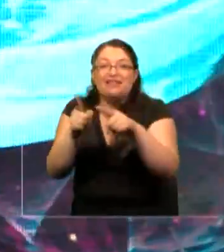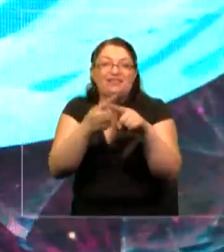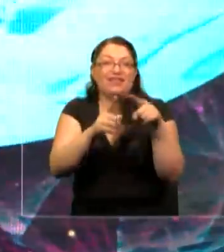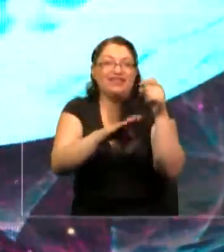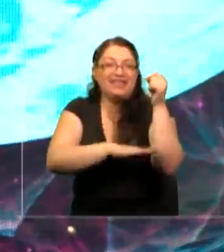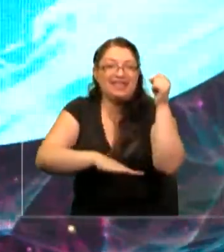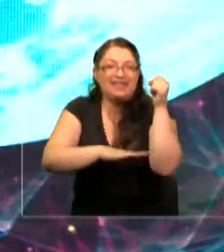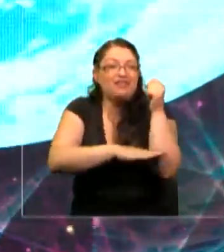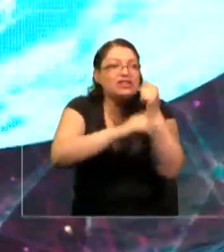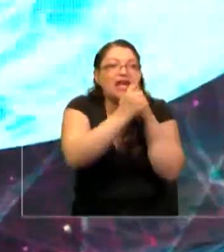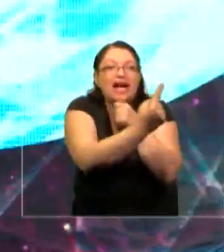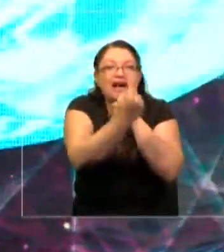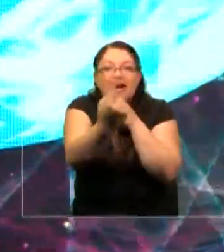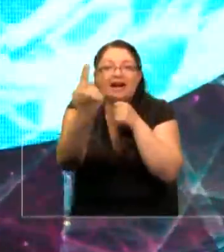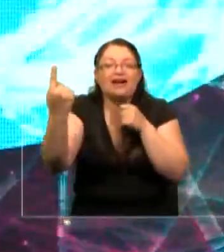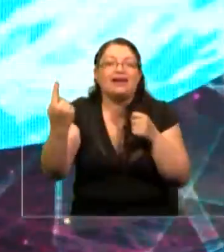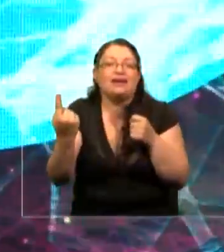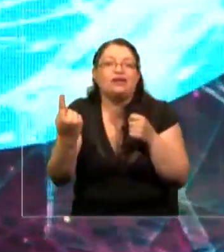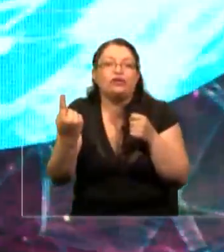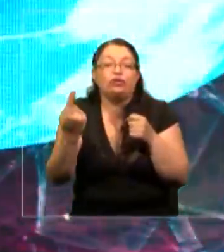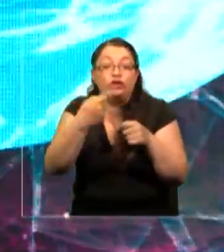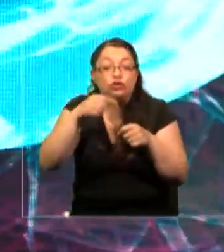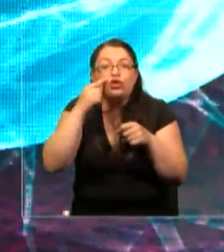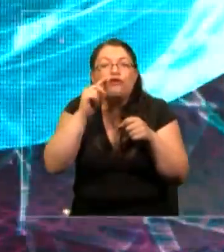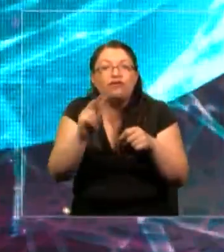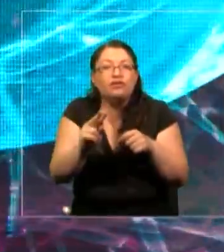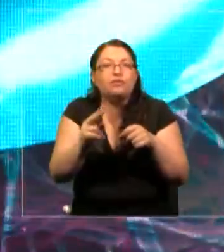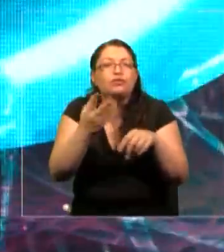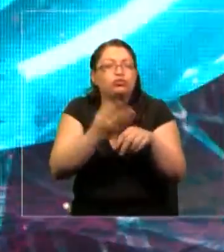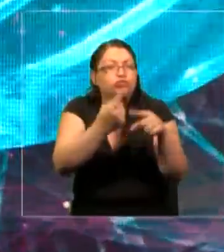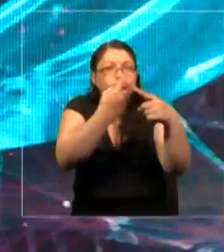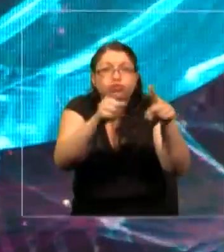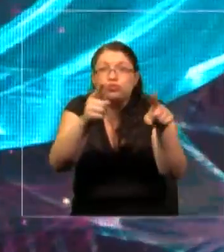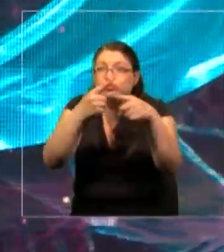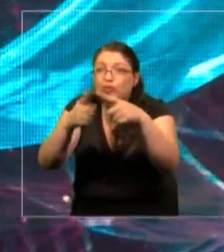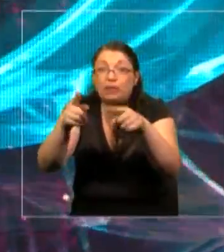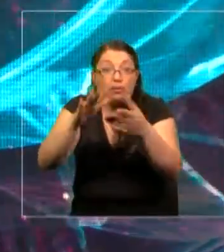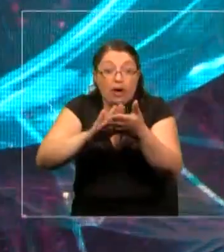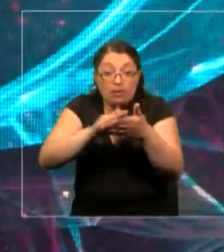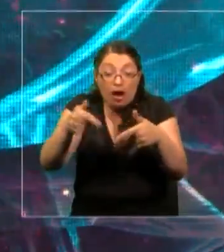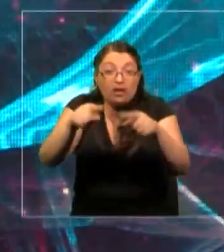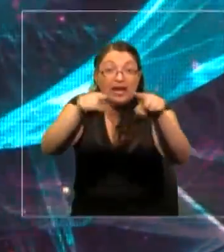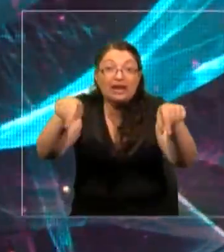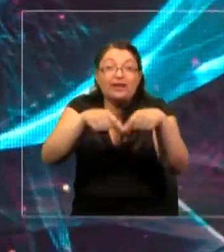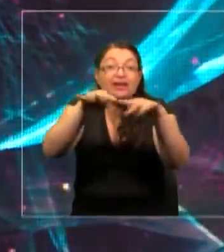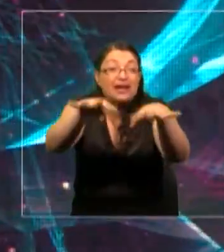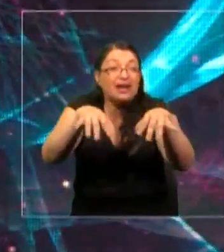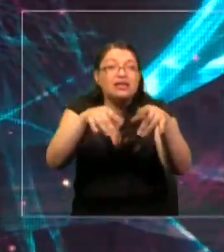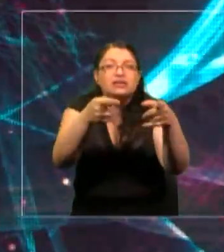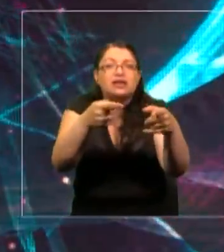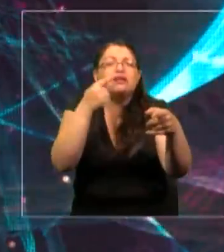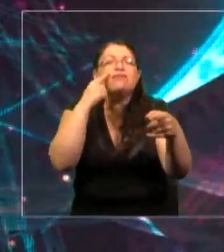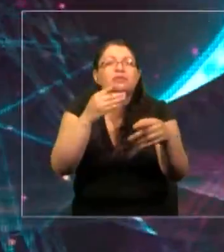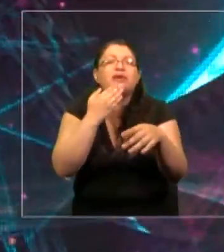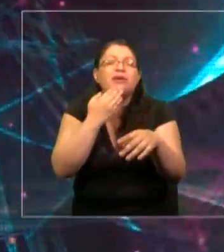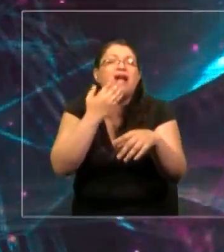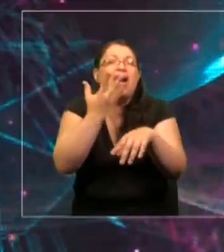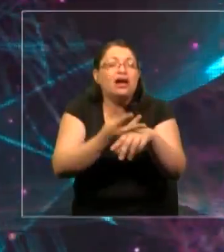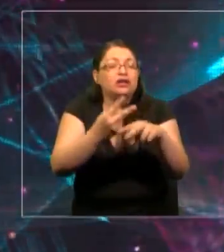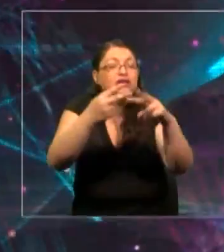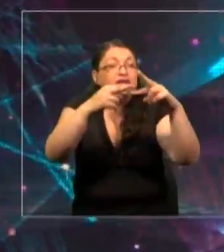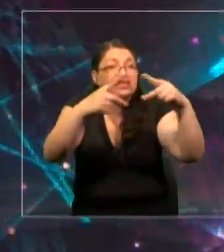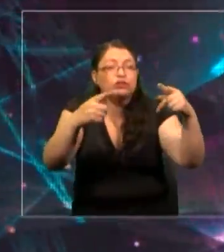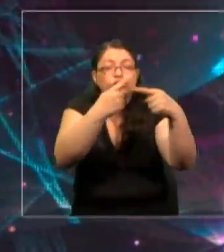bases individuales. Si vemos la diversidad de los individuos en esta sala, vamos a pensar en la diversidad genética